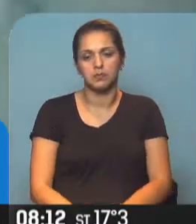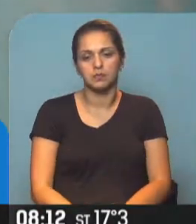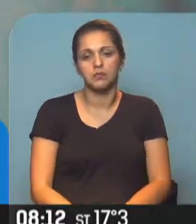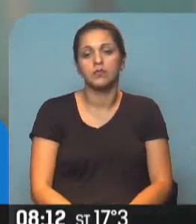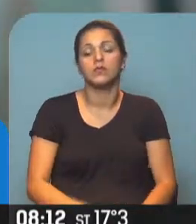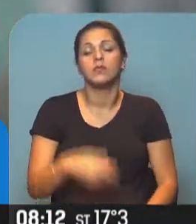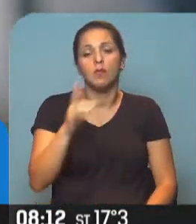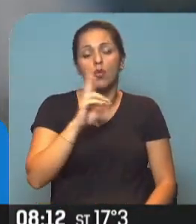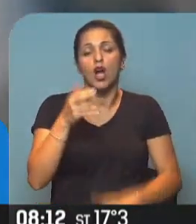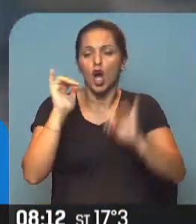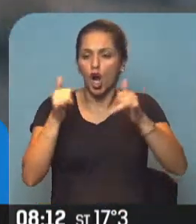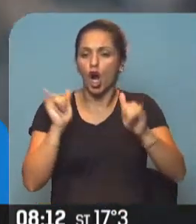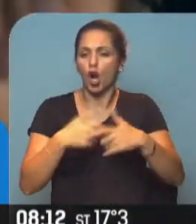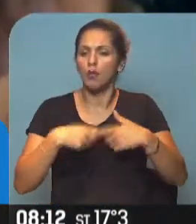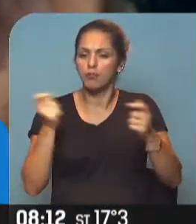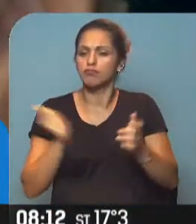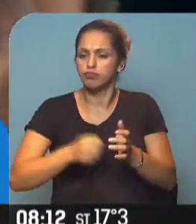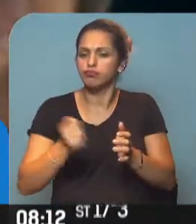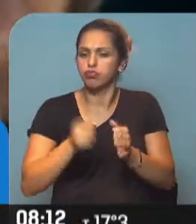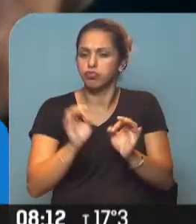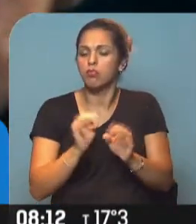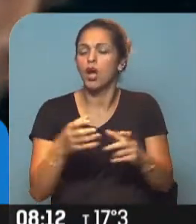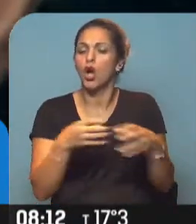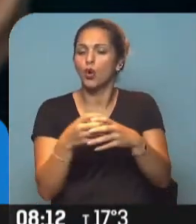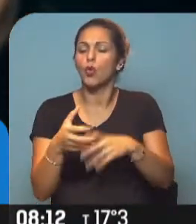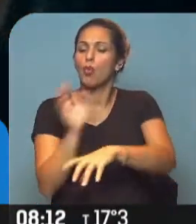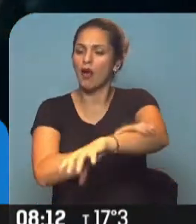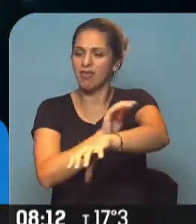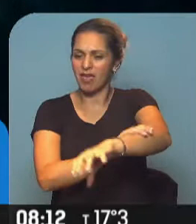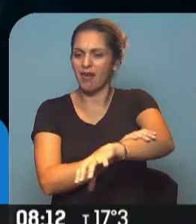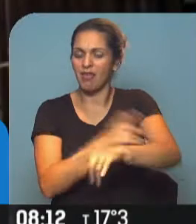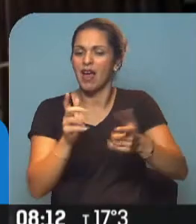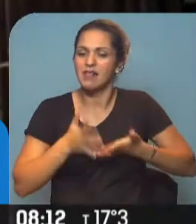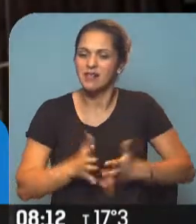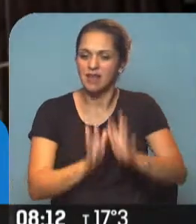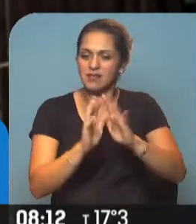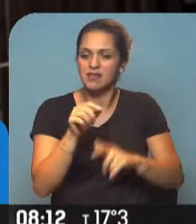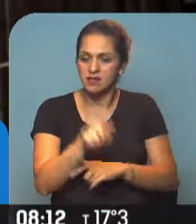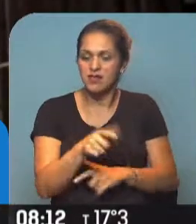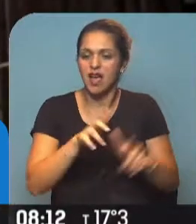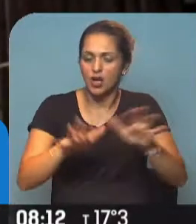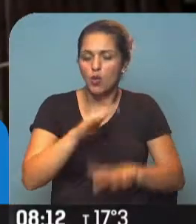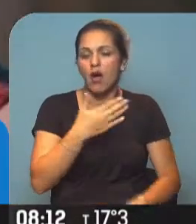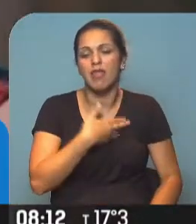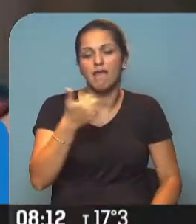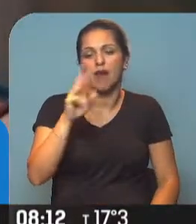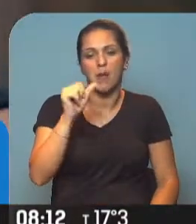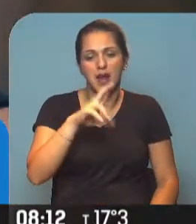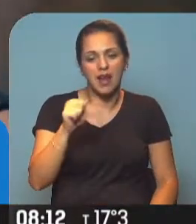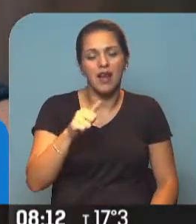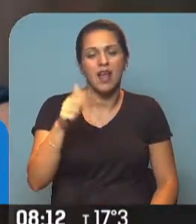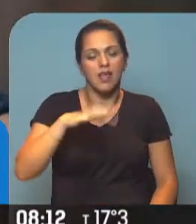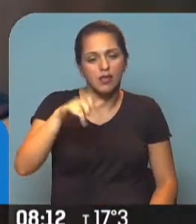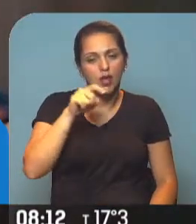Mariel era una joven militante, concejal del partido de izquierda PSOL, nacida y criada en el complejo de favelas de Maré y graduada